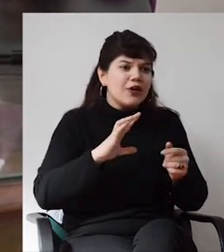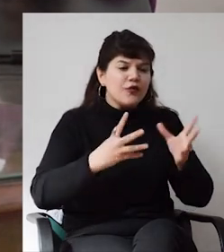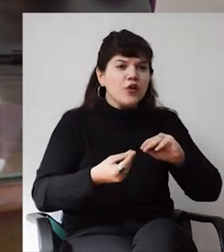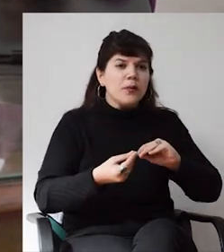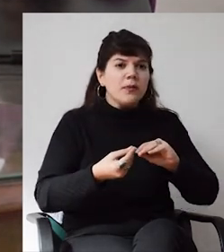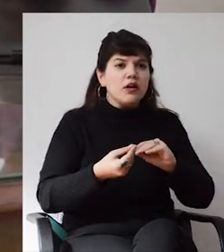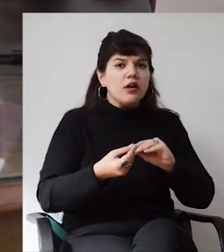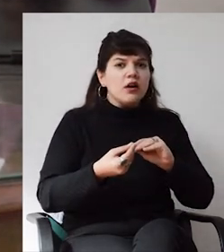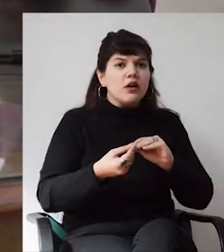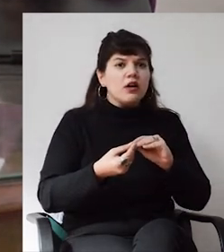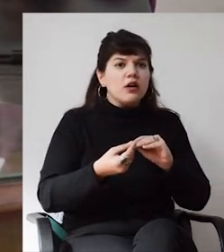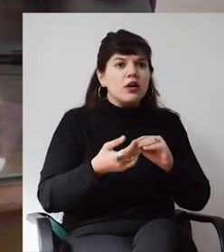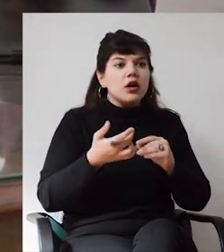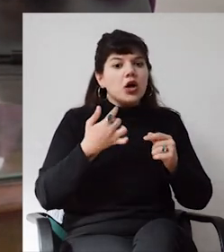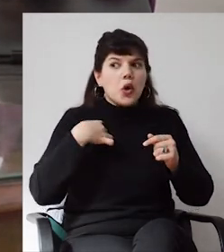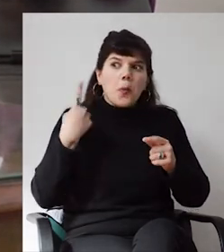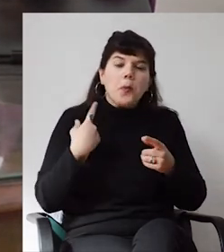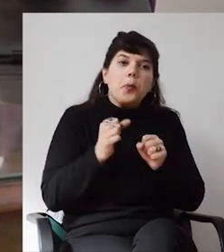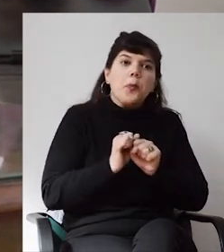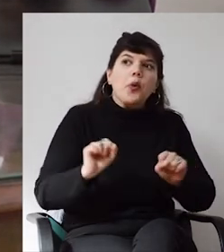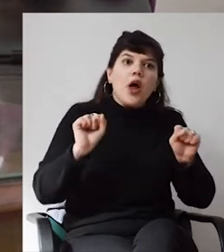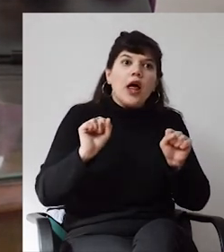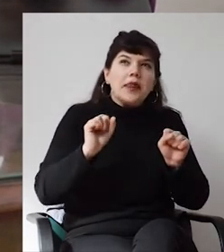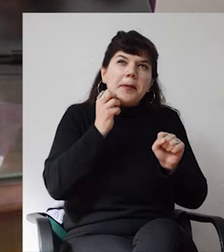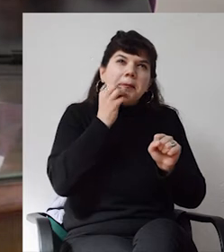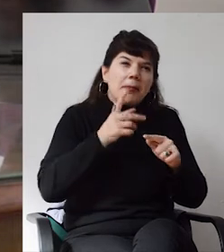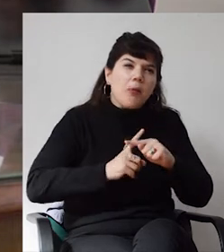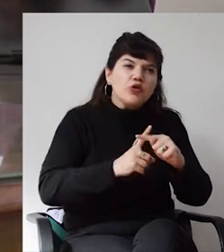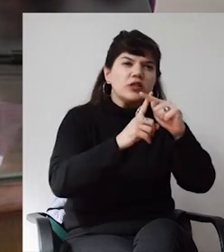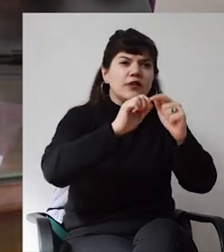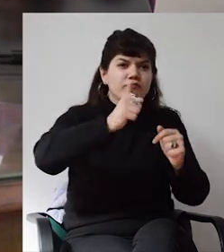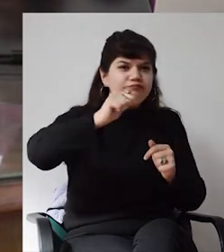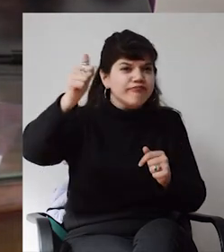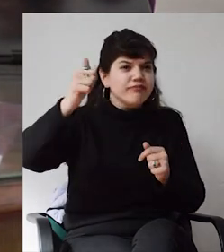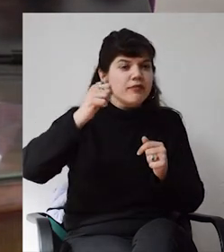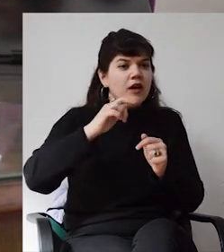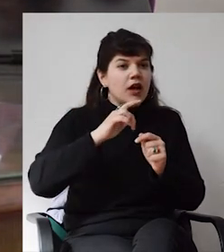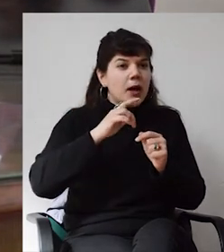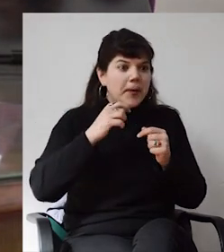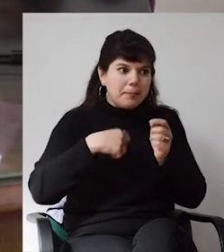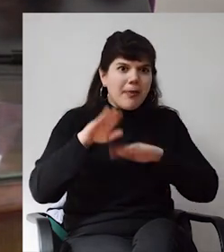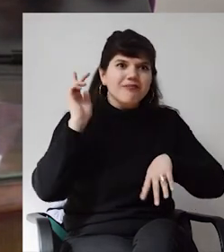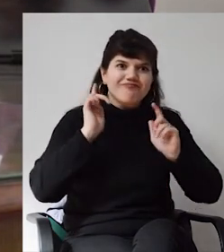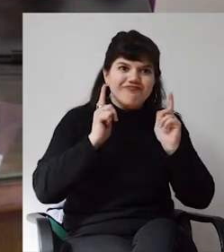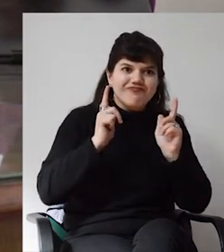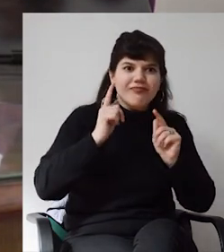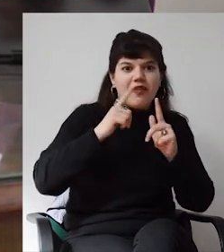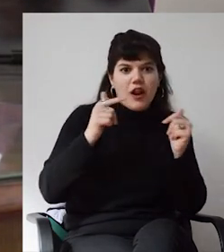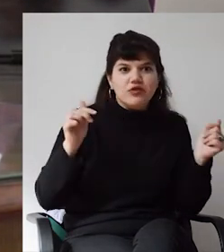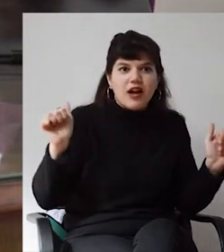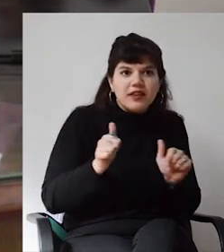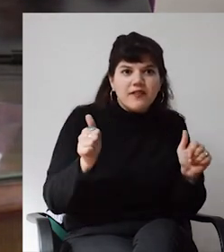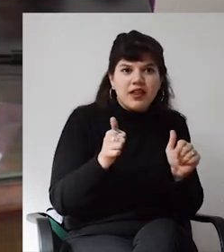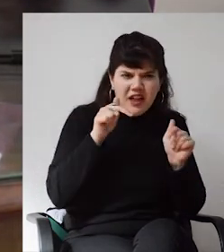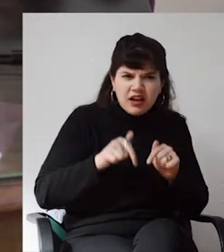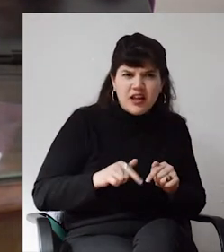¿Es esta la manera que posibilita mejor logro de los propósitos, mejor disfrute